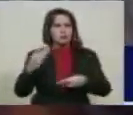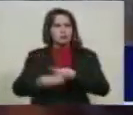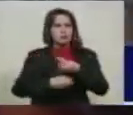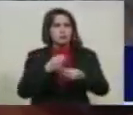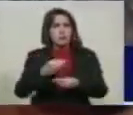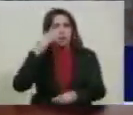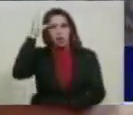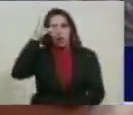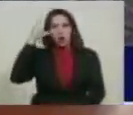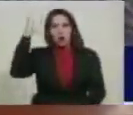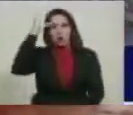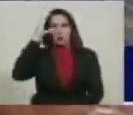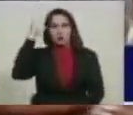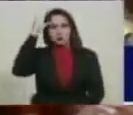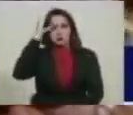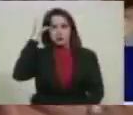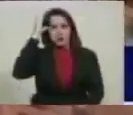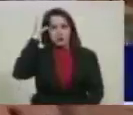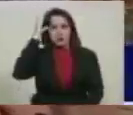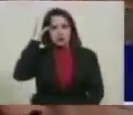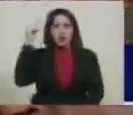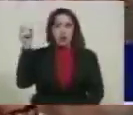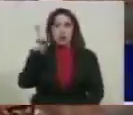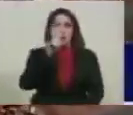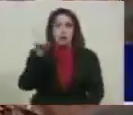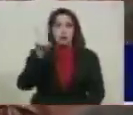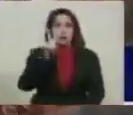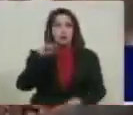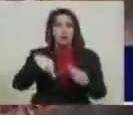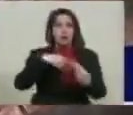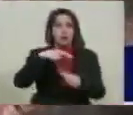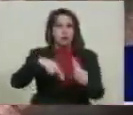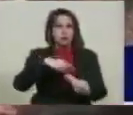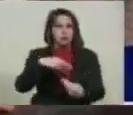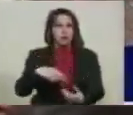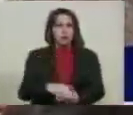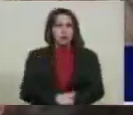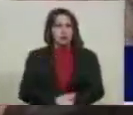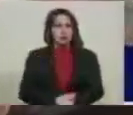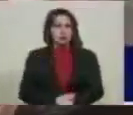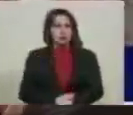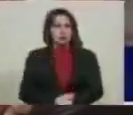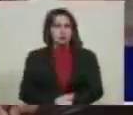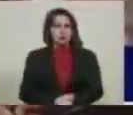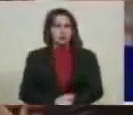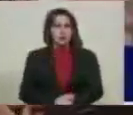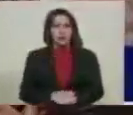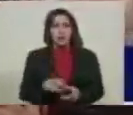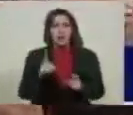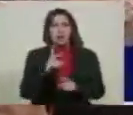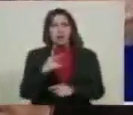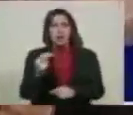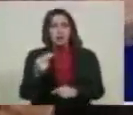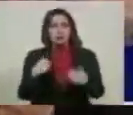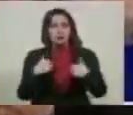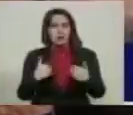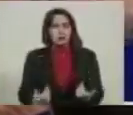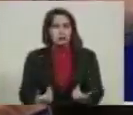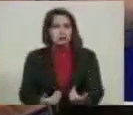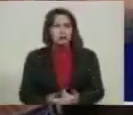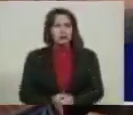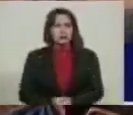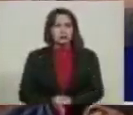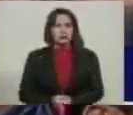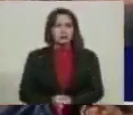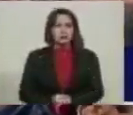del siglo XXI, de la Venezuela revolucionaria, de la Venezuela que no se rinde, de la Venezuela que lucha, de la Venezuela